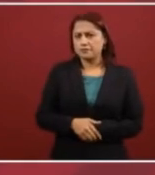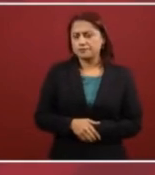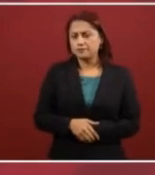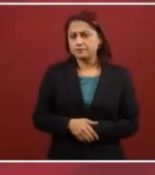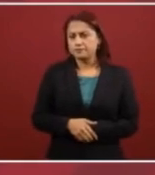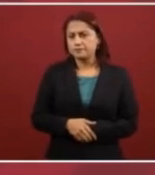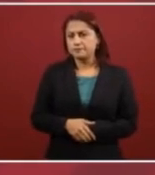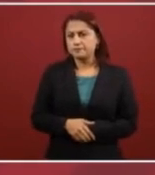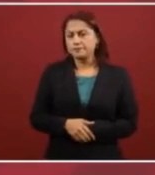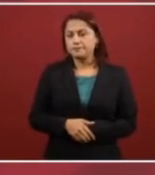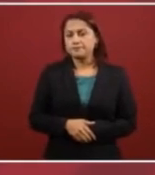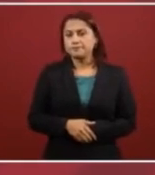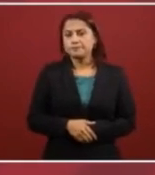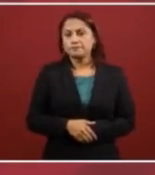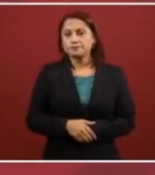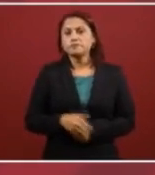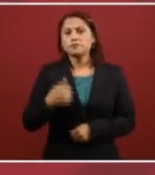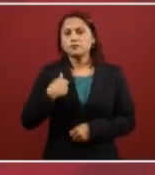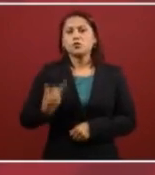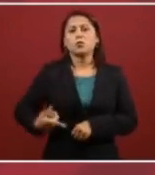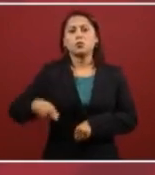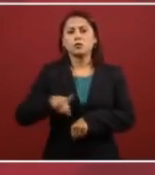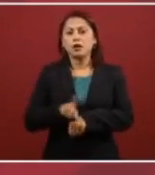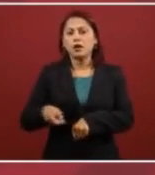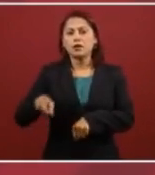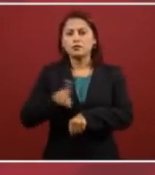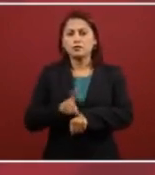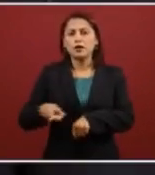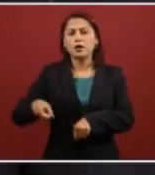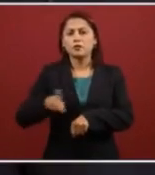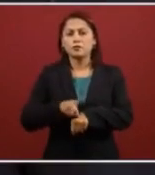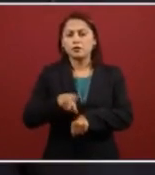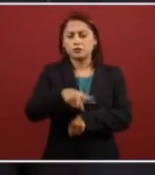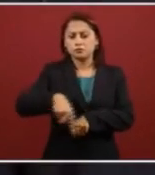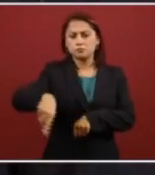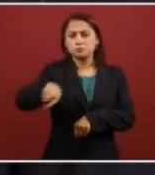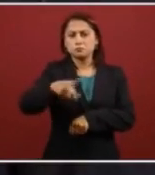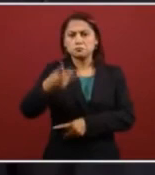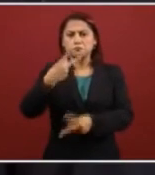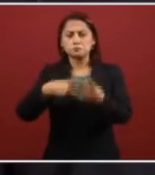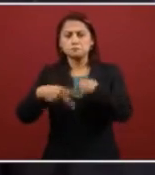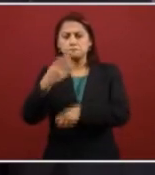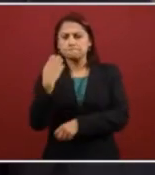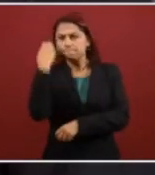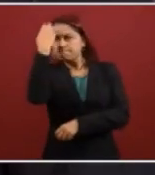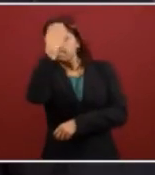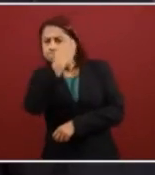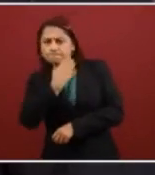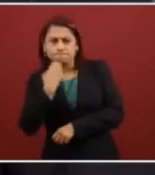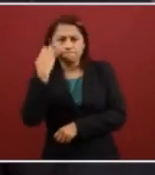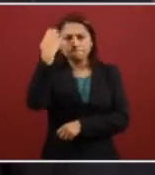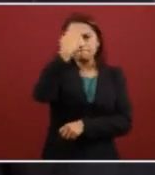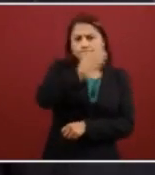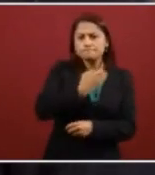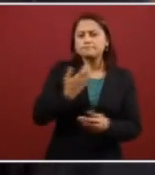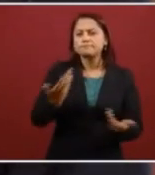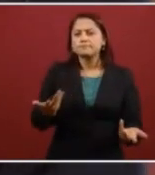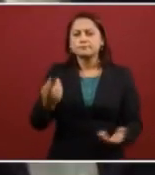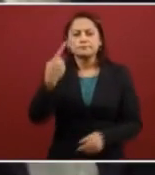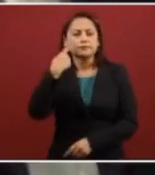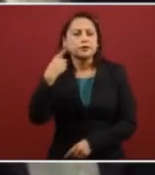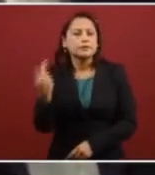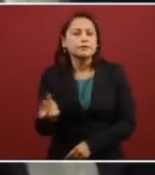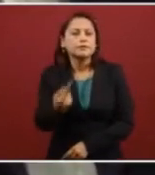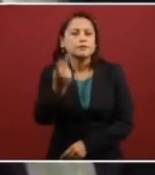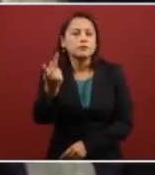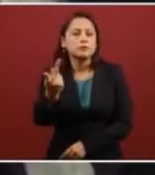diario. Can evaluate están me evaluando. Daily. They evaluate ya, me here. A ver. Let's see. ¿A quién critican más? Who do they critique the